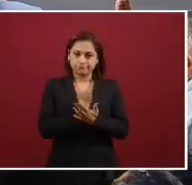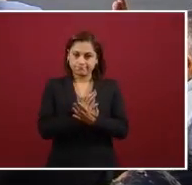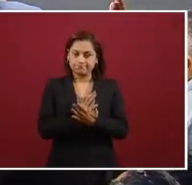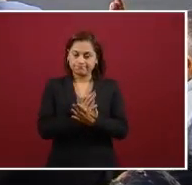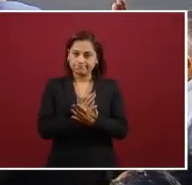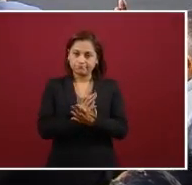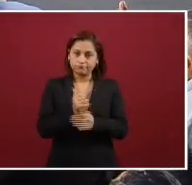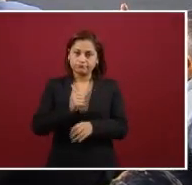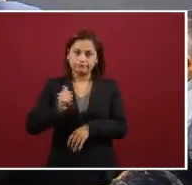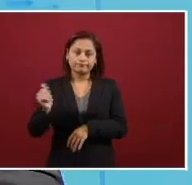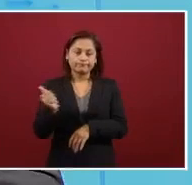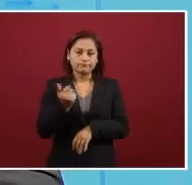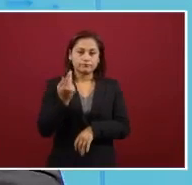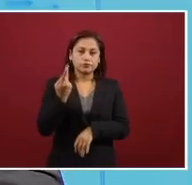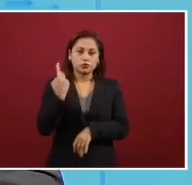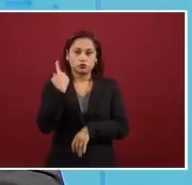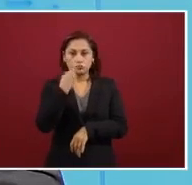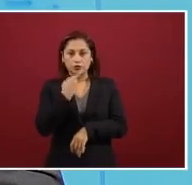diarias.